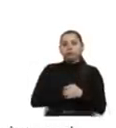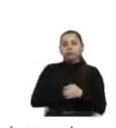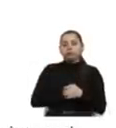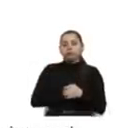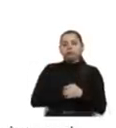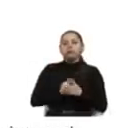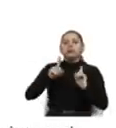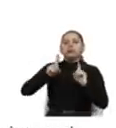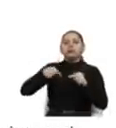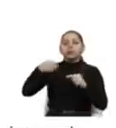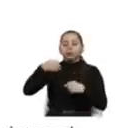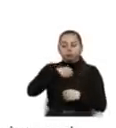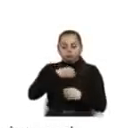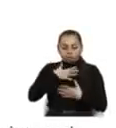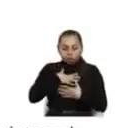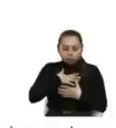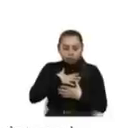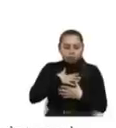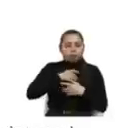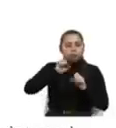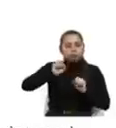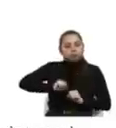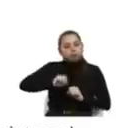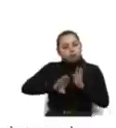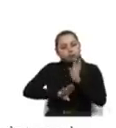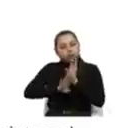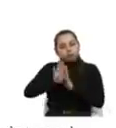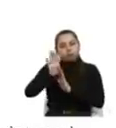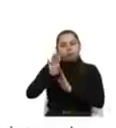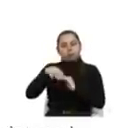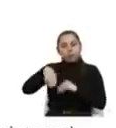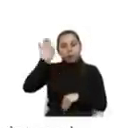Inclusive tener la posibilidad de crecer mucho más,